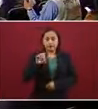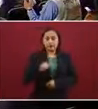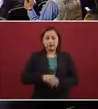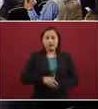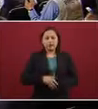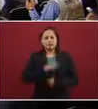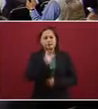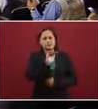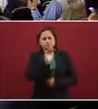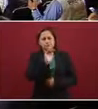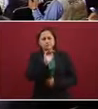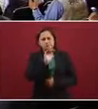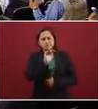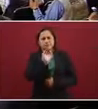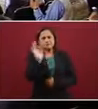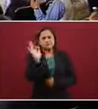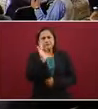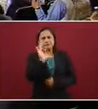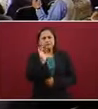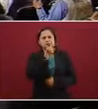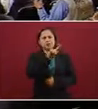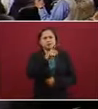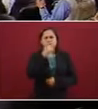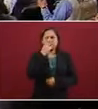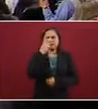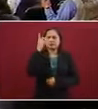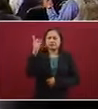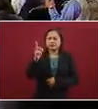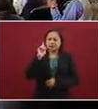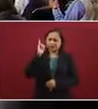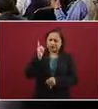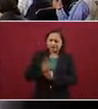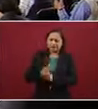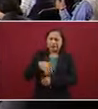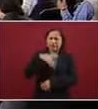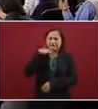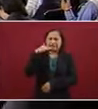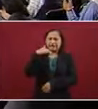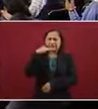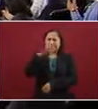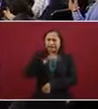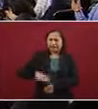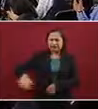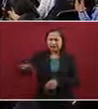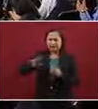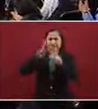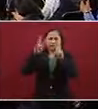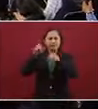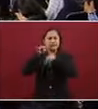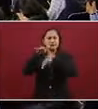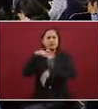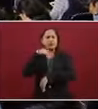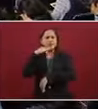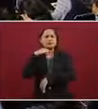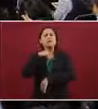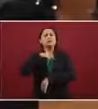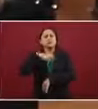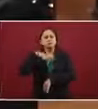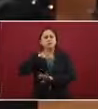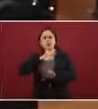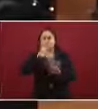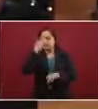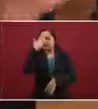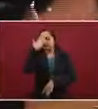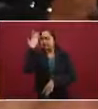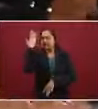esa frase de encontró un mugrero y todas las referencias a la corrupción, que ya lo tenemos muy en claro, ¿cuál